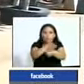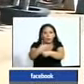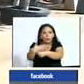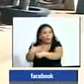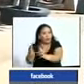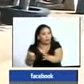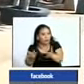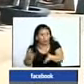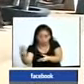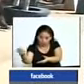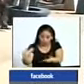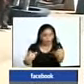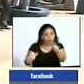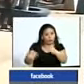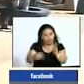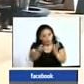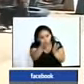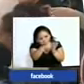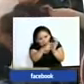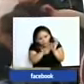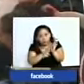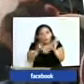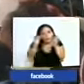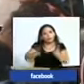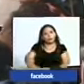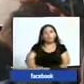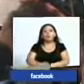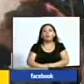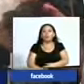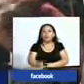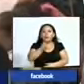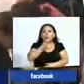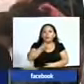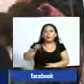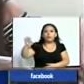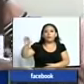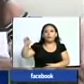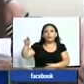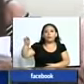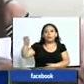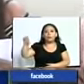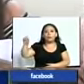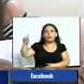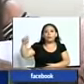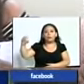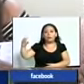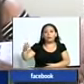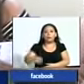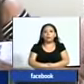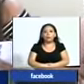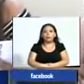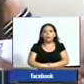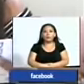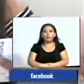para que presenten su planilla oficial. Este es un informe para Noticiero Hechos, de Ernesto Cornejo.